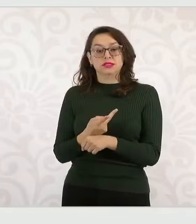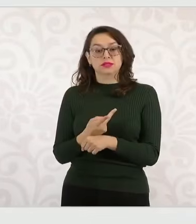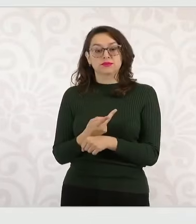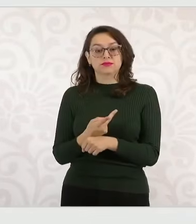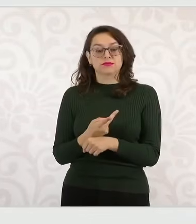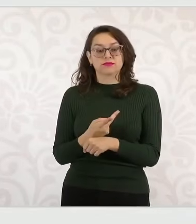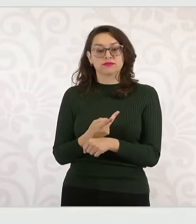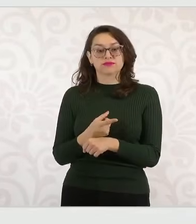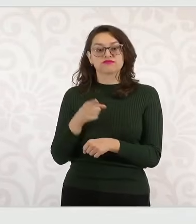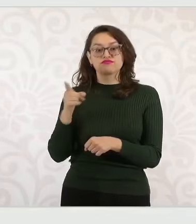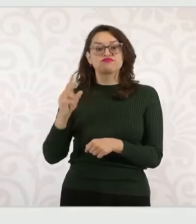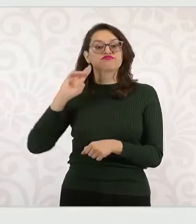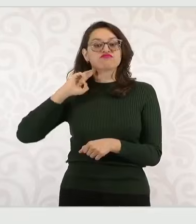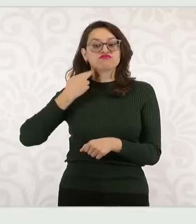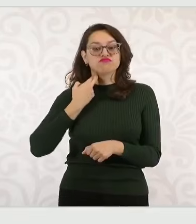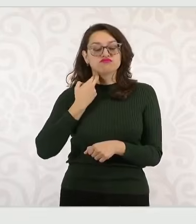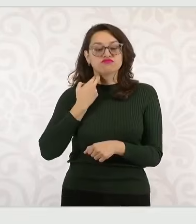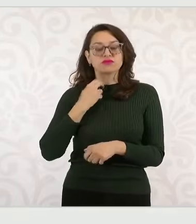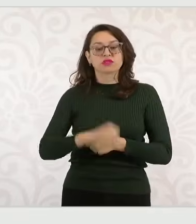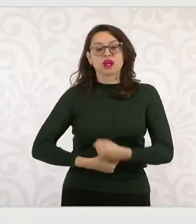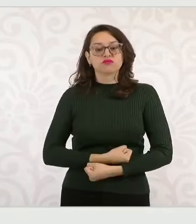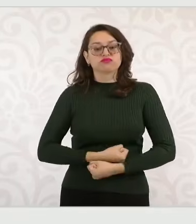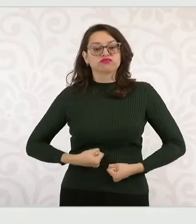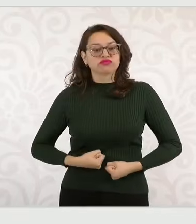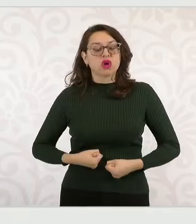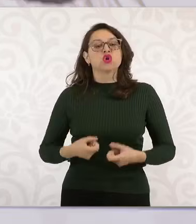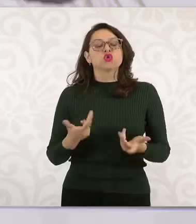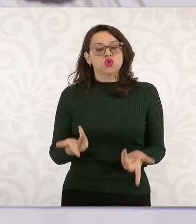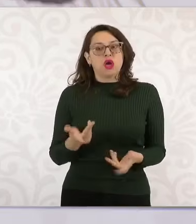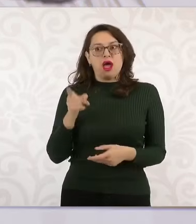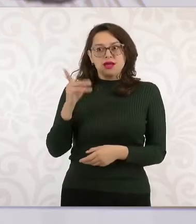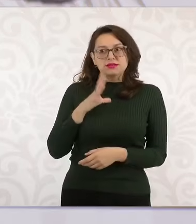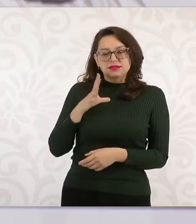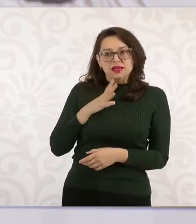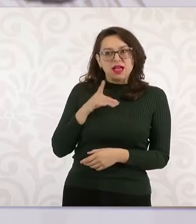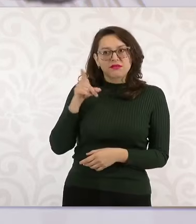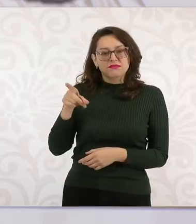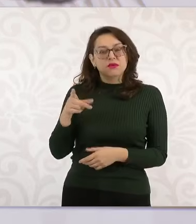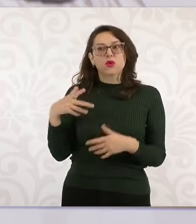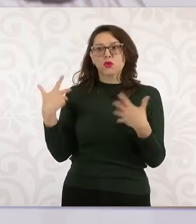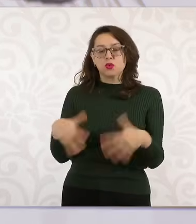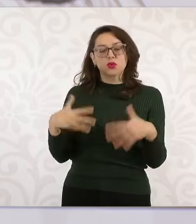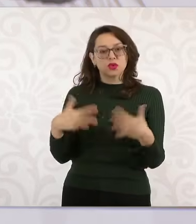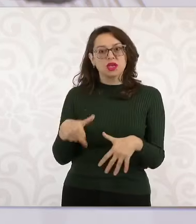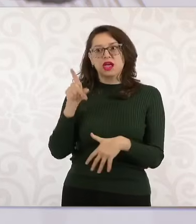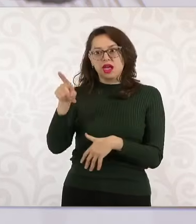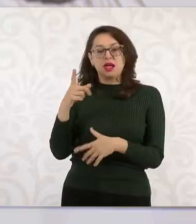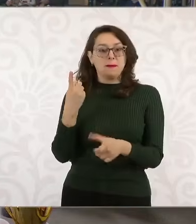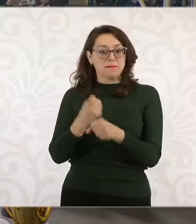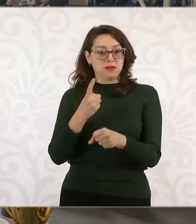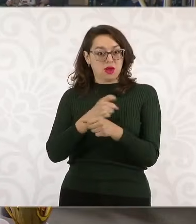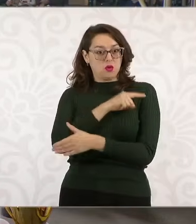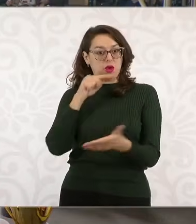hacen sumo los robots, y México ganó el primer lugar a través de unos estudiantes del Tecnológico Nacional de